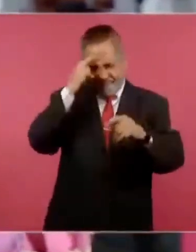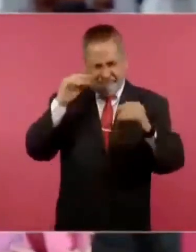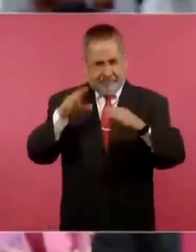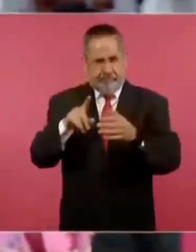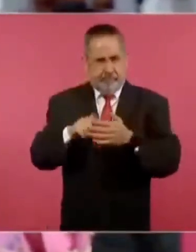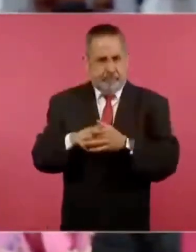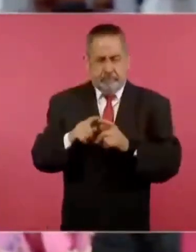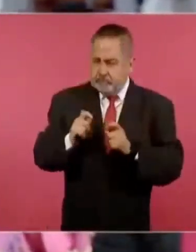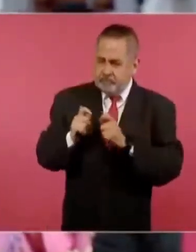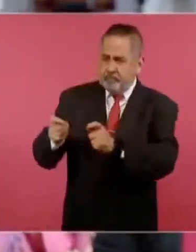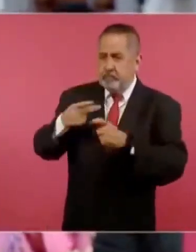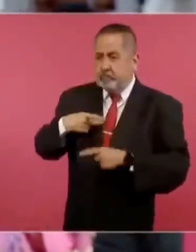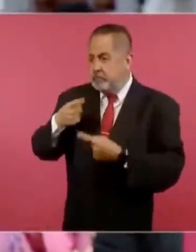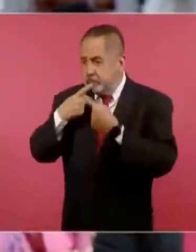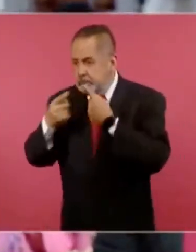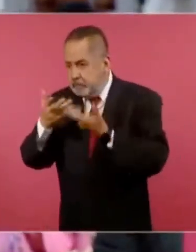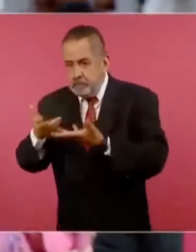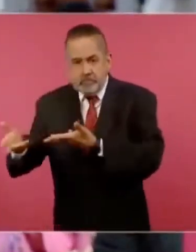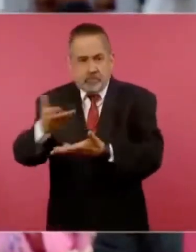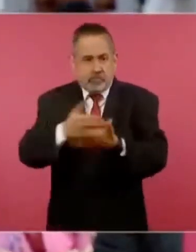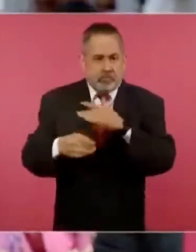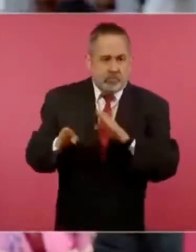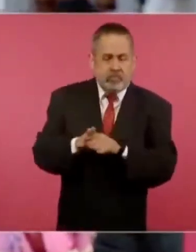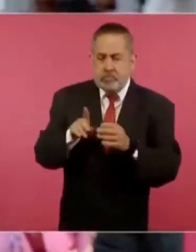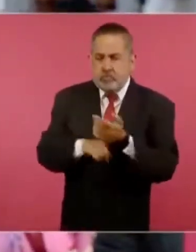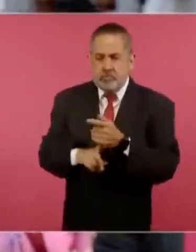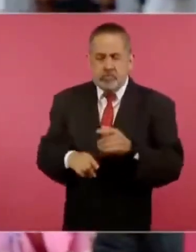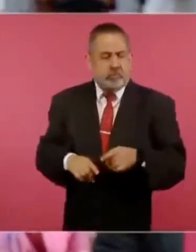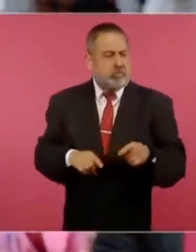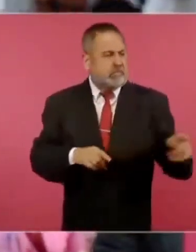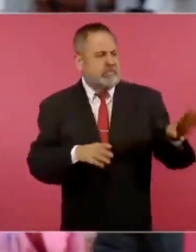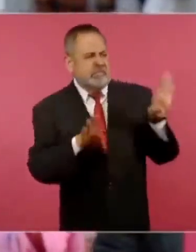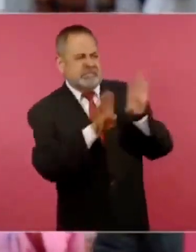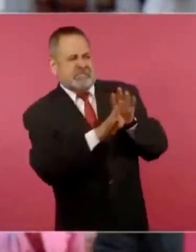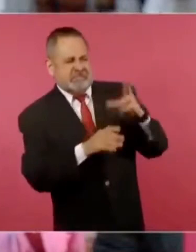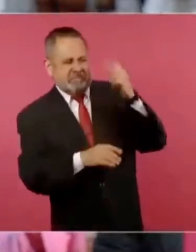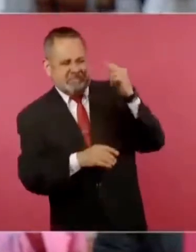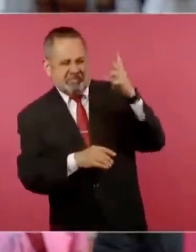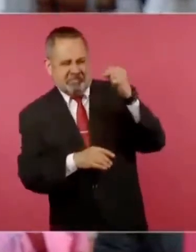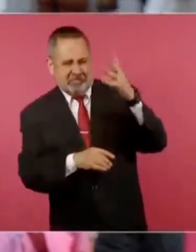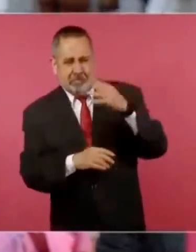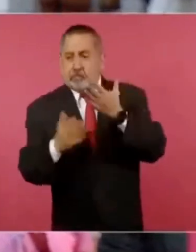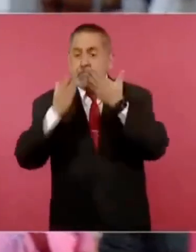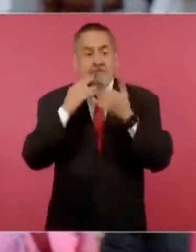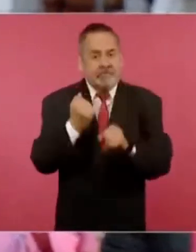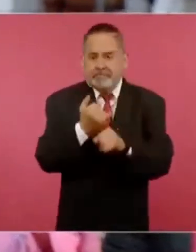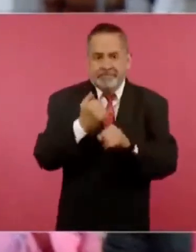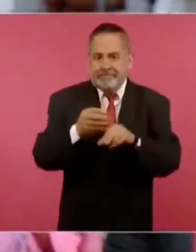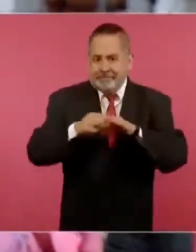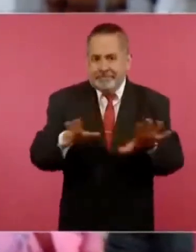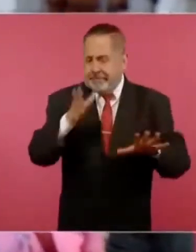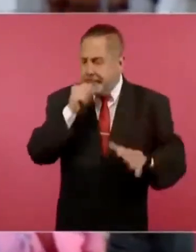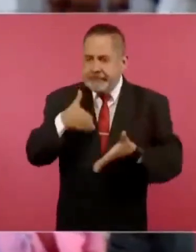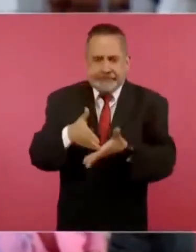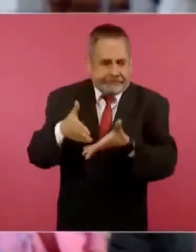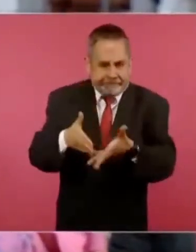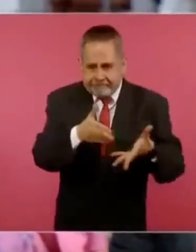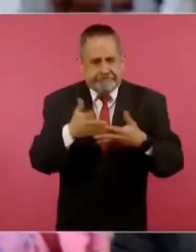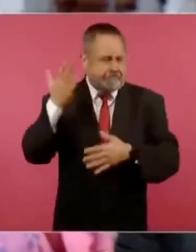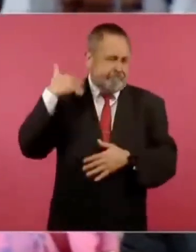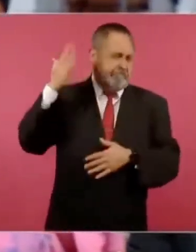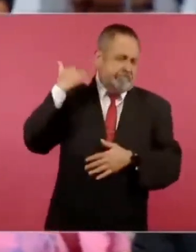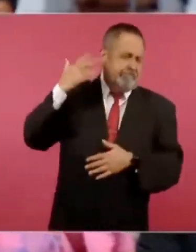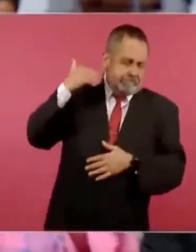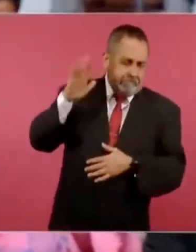el micrófono a la gente, donde padecimos el cerco informativo, donde no teníamos redes sociales para comunicarnos, pero que